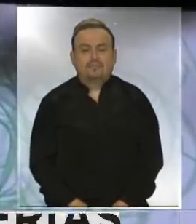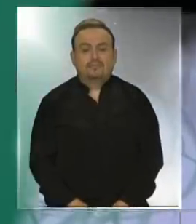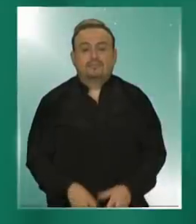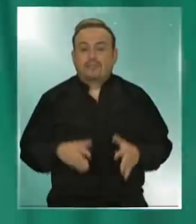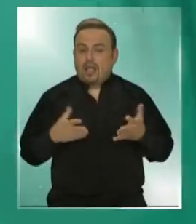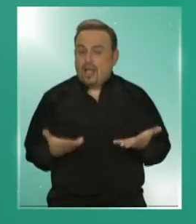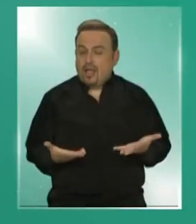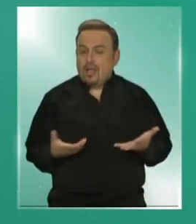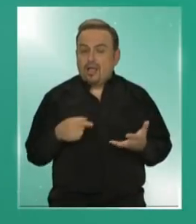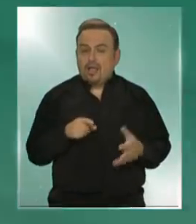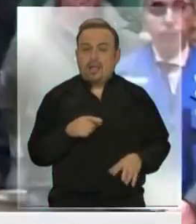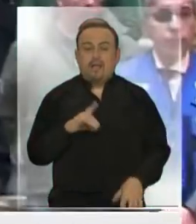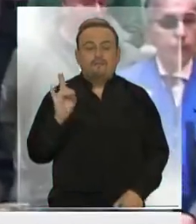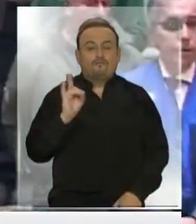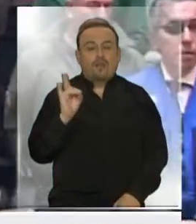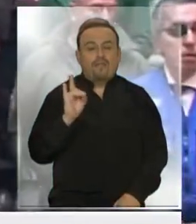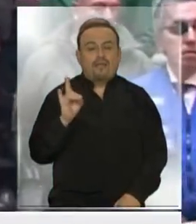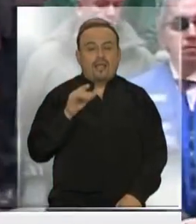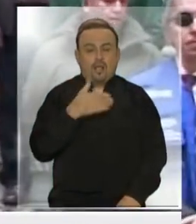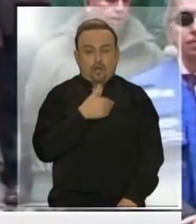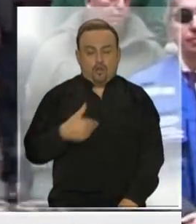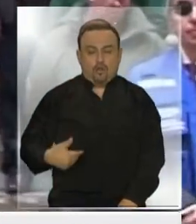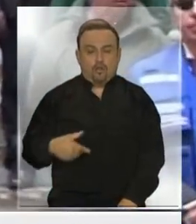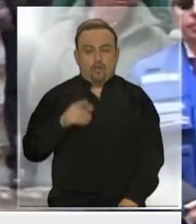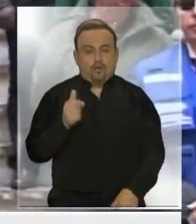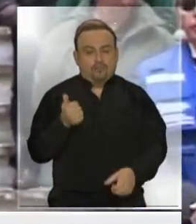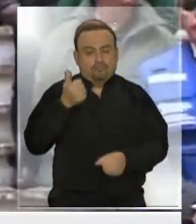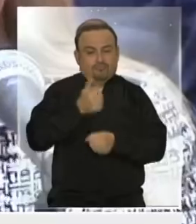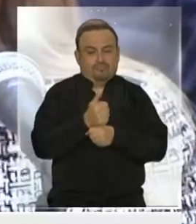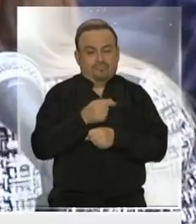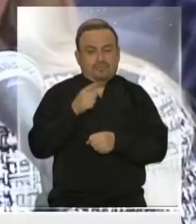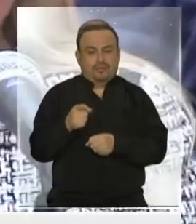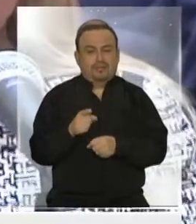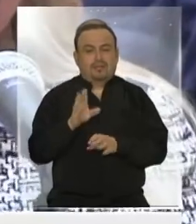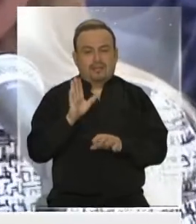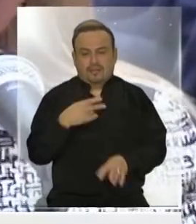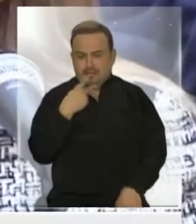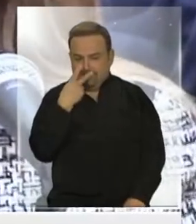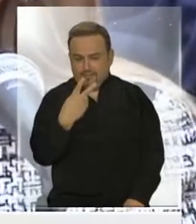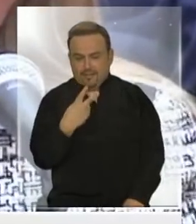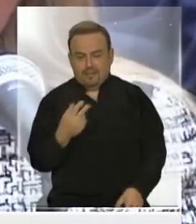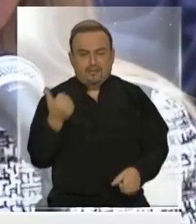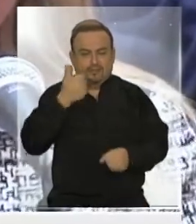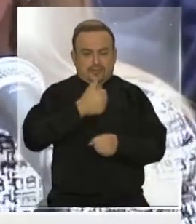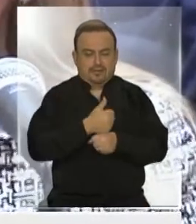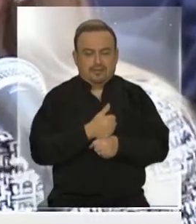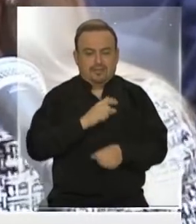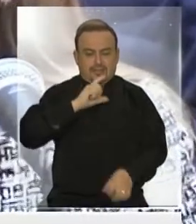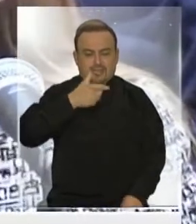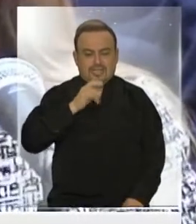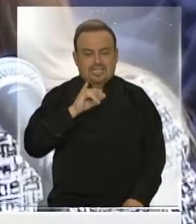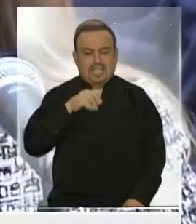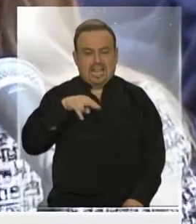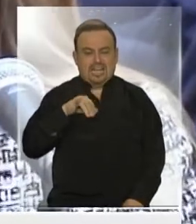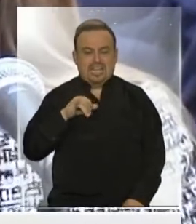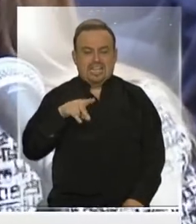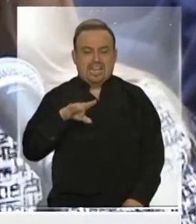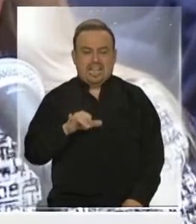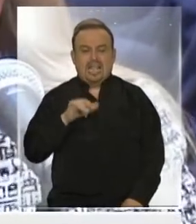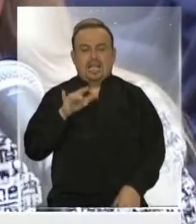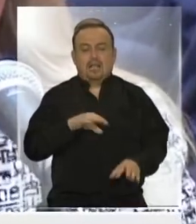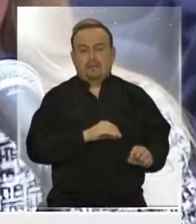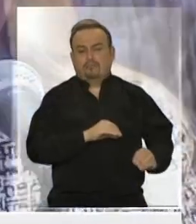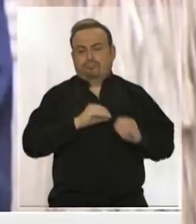bien y ahora nos vamos a bolivia luego que el gobierno interino de ese país sea y la vemos a la presidente interina jeanine áñez se anunció que van a